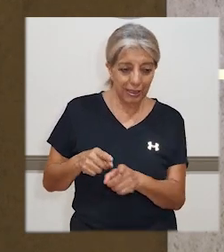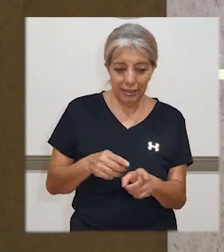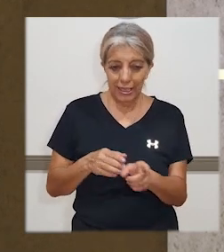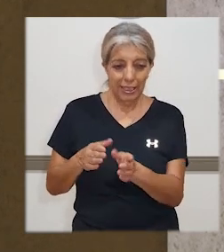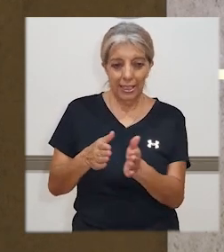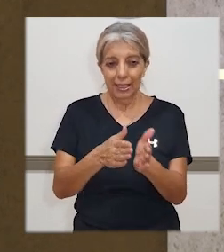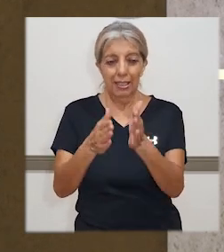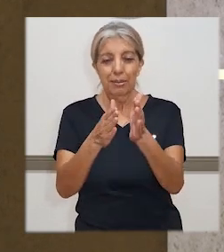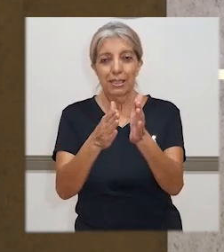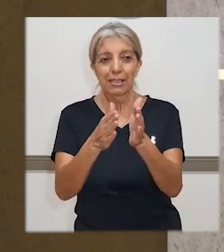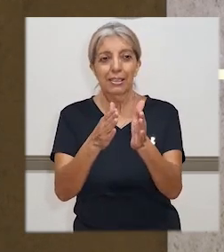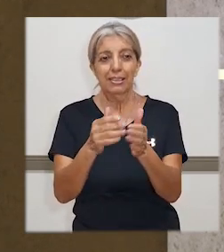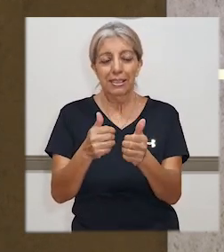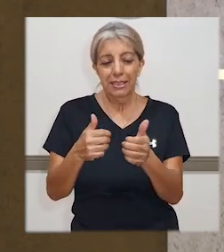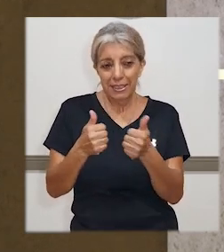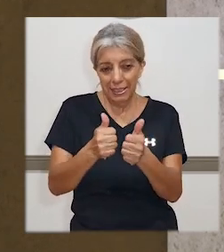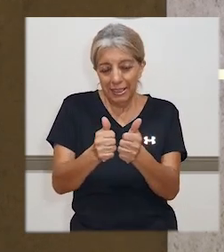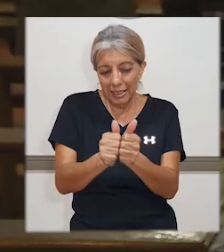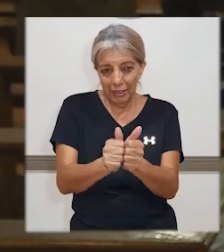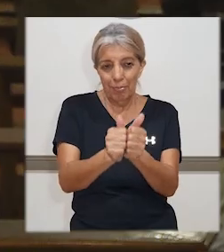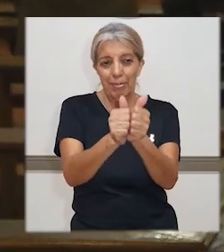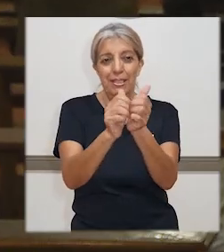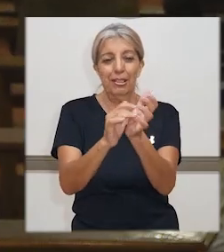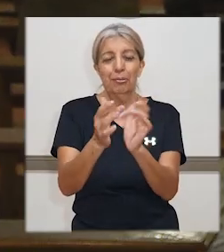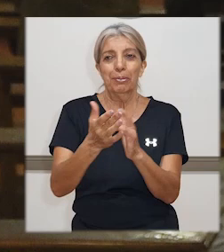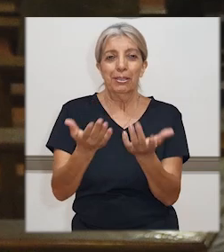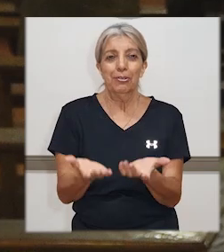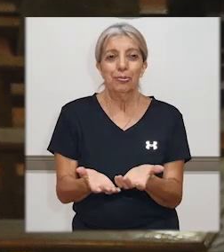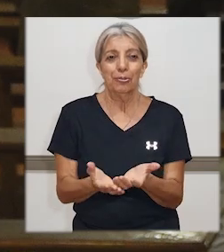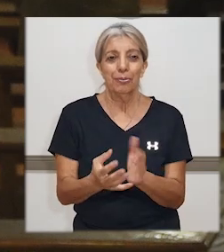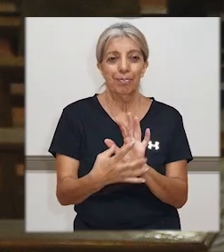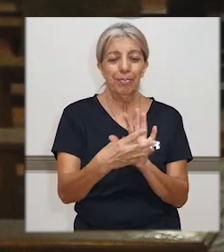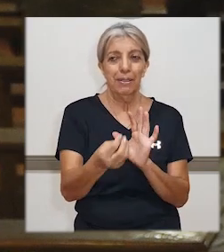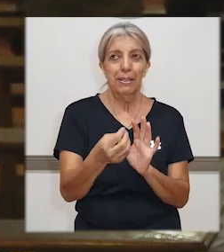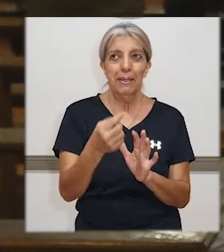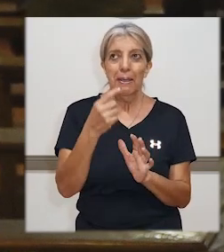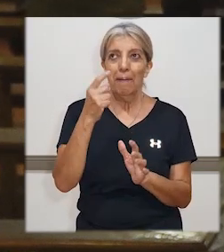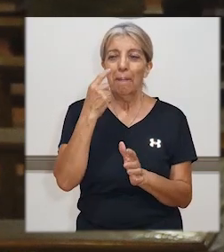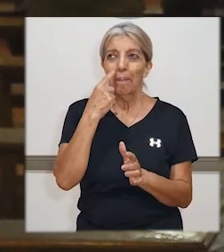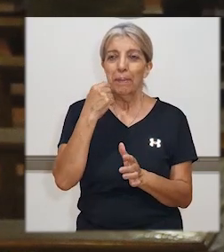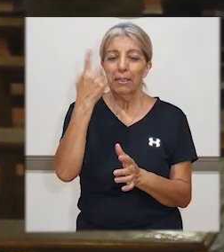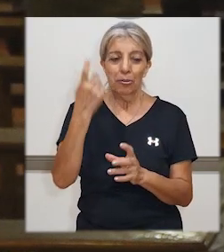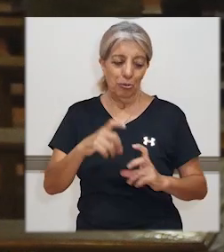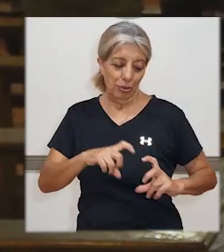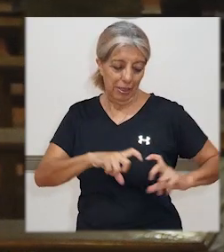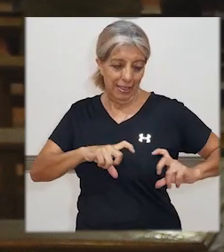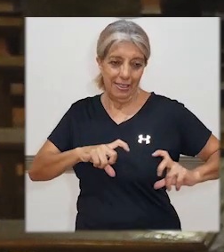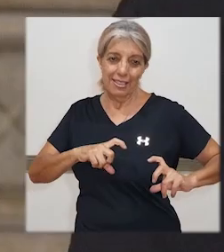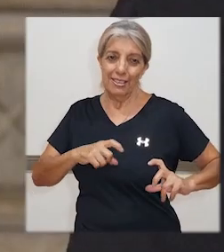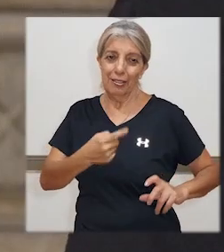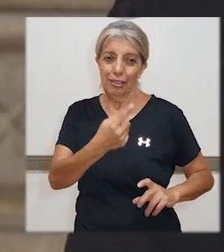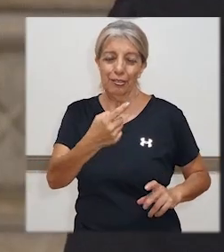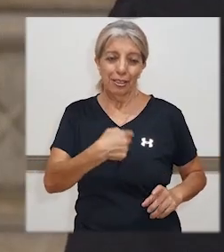a Jesús, buen pastor, oremos. Buen pastor, ensancha nuestro